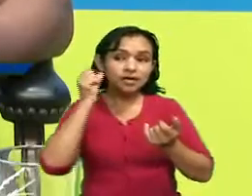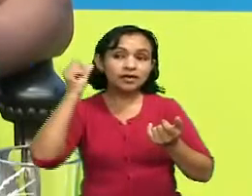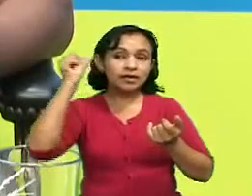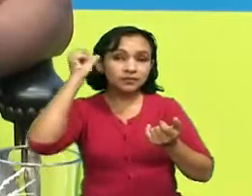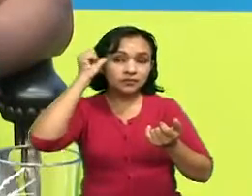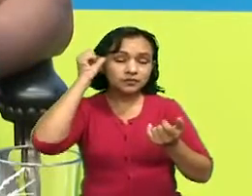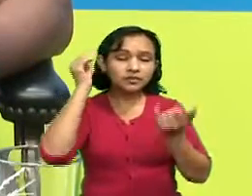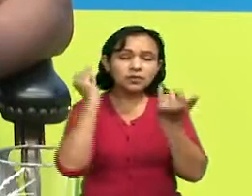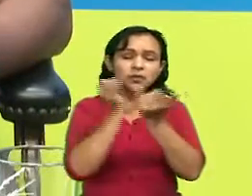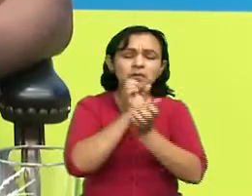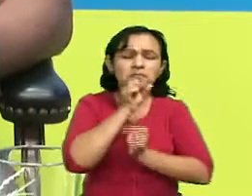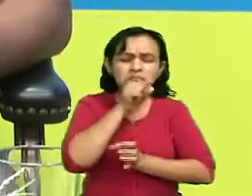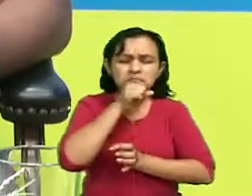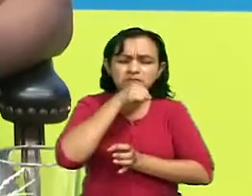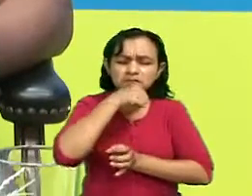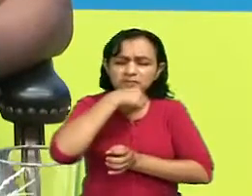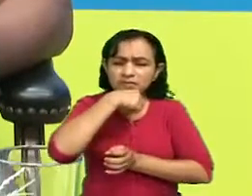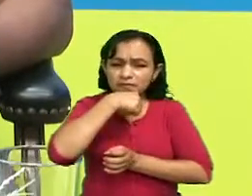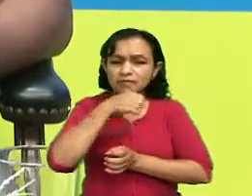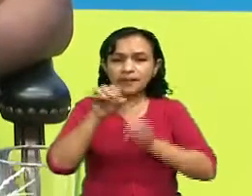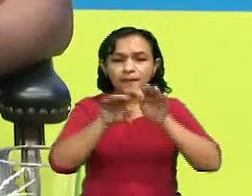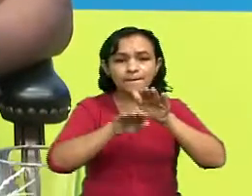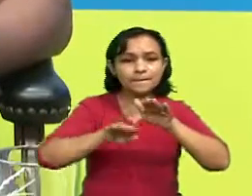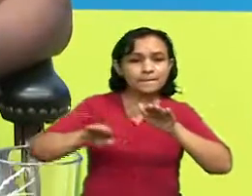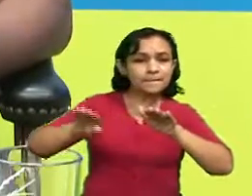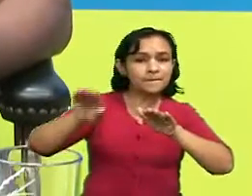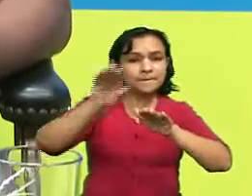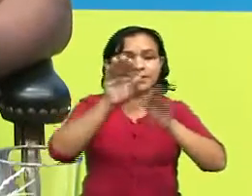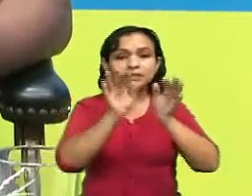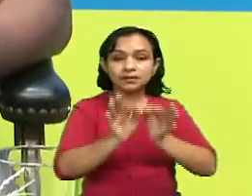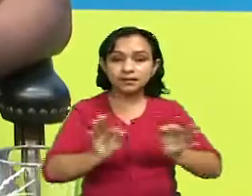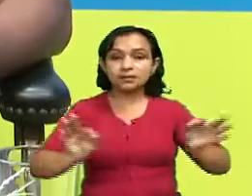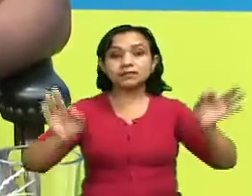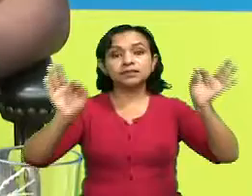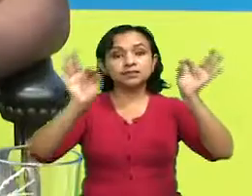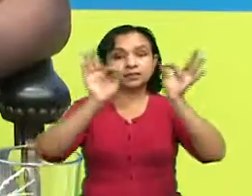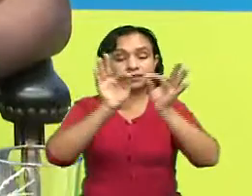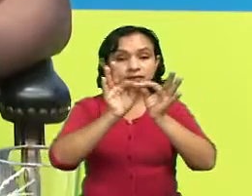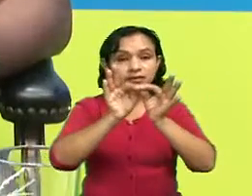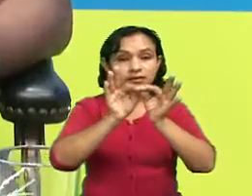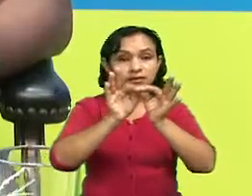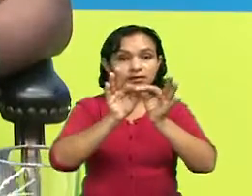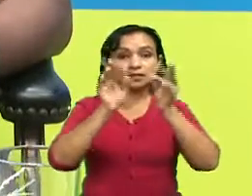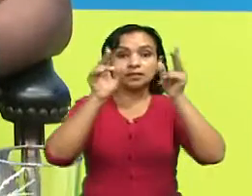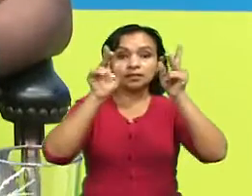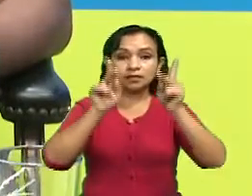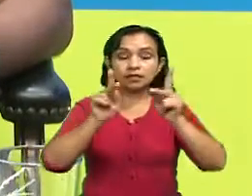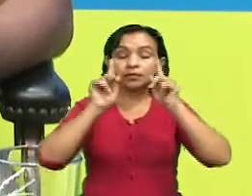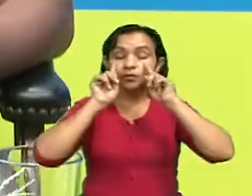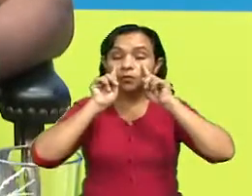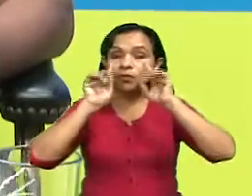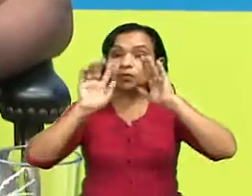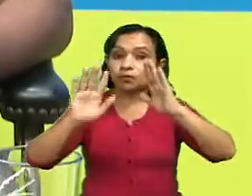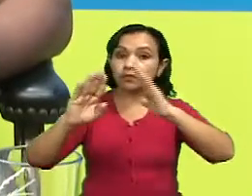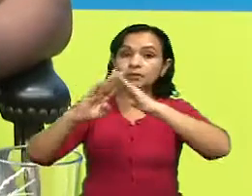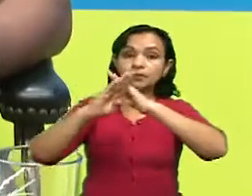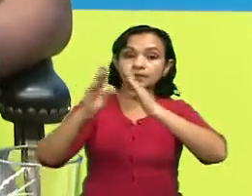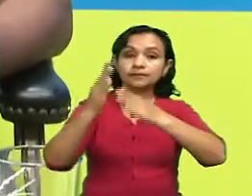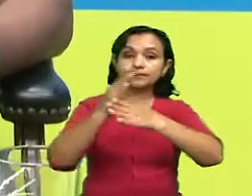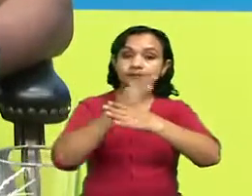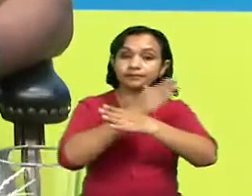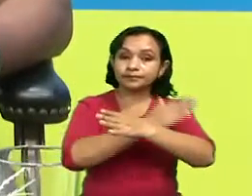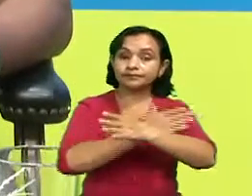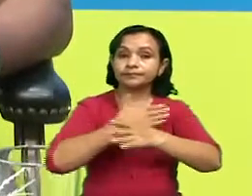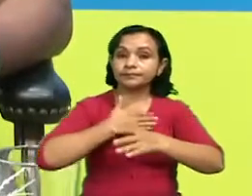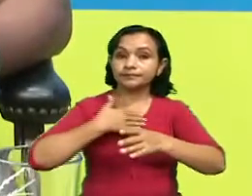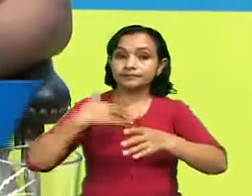y a los adultos mayores. Y sobre todo lo más importante, que es la prevención. El día de hoy vamos a